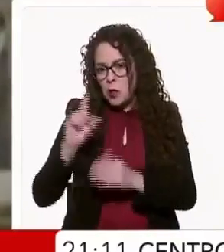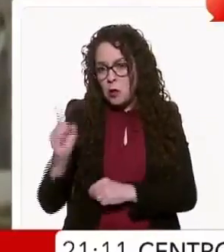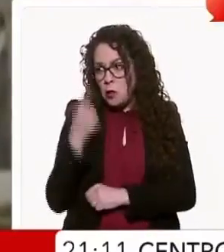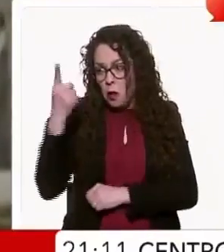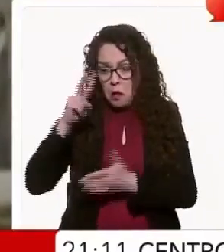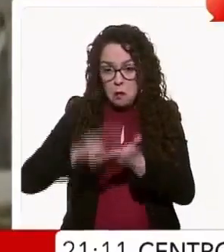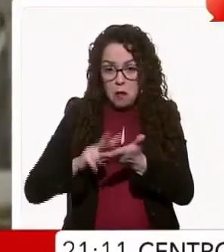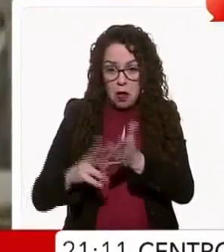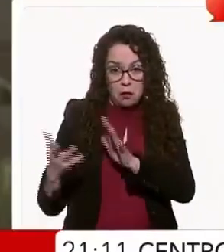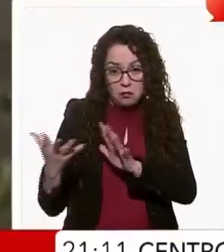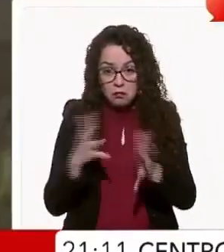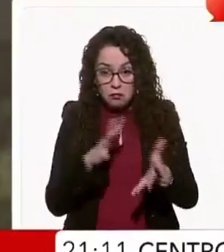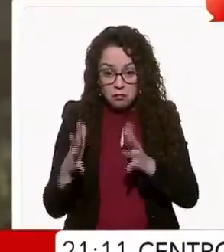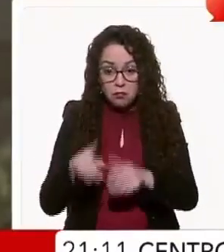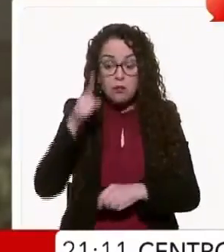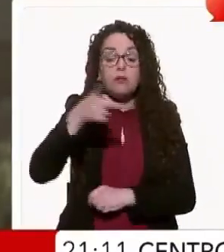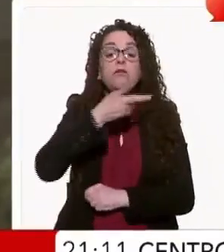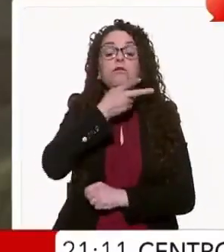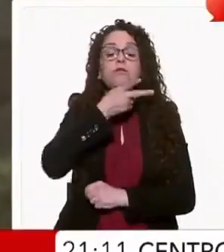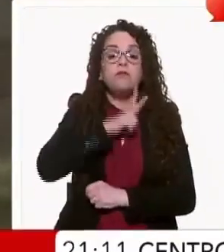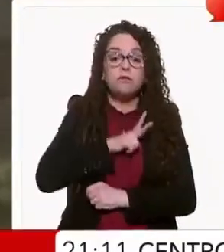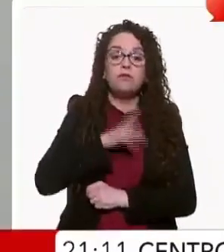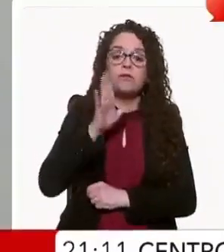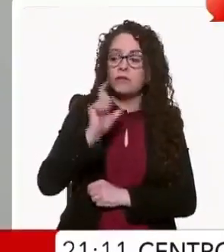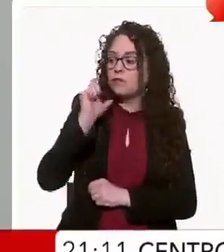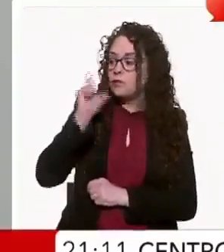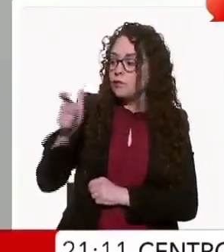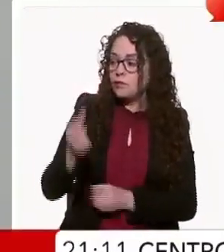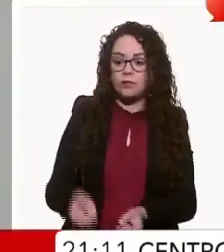dólares y por la que Pemex habría pagado